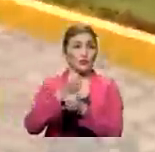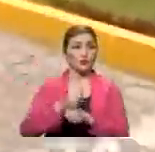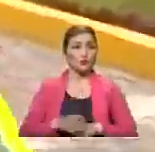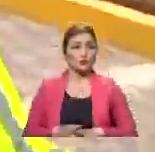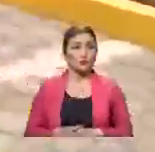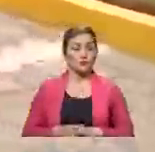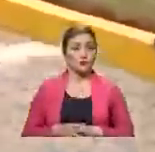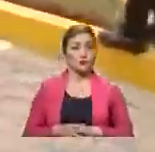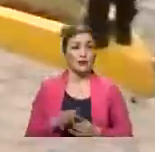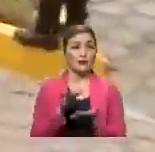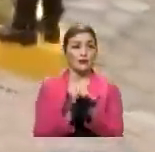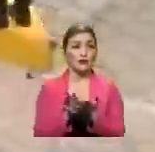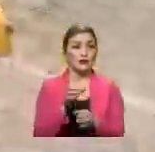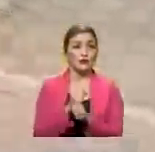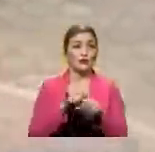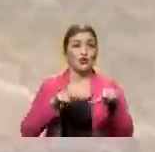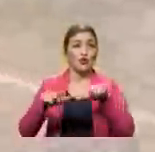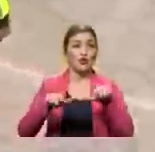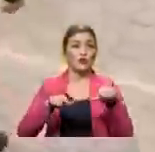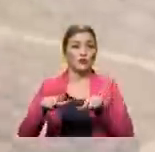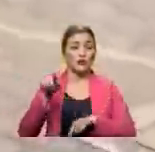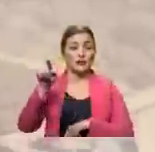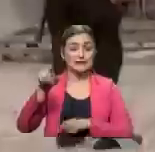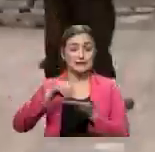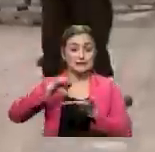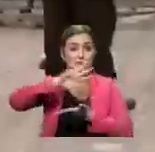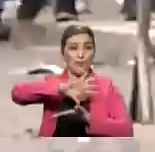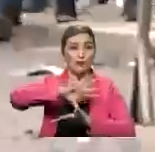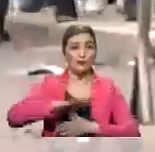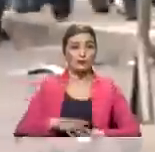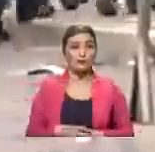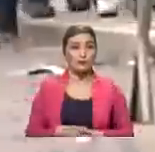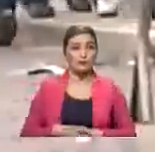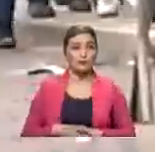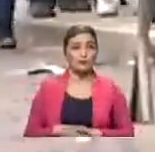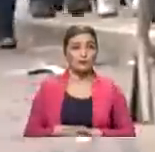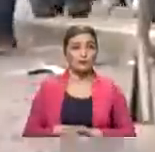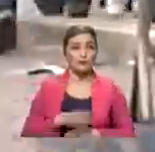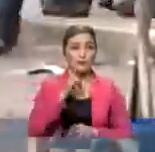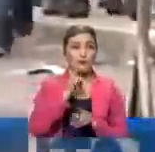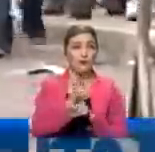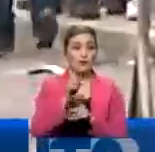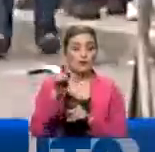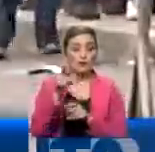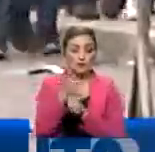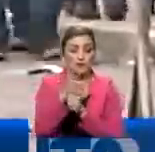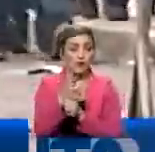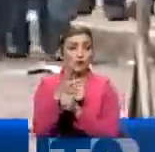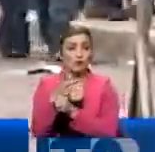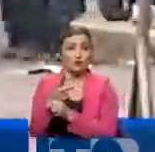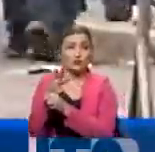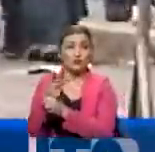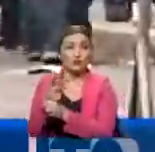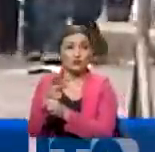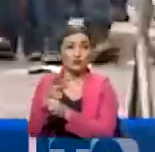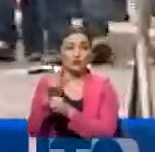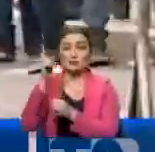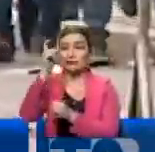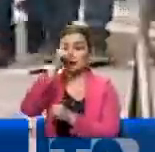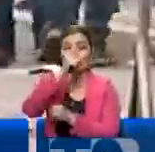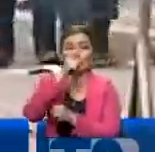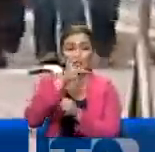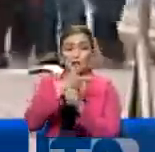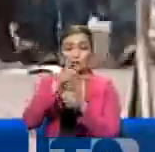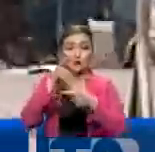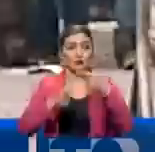la única zona segura del sector es la Asamblea Nacional. Es por eso que la cobertura periodística realmente se complica